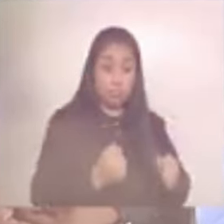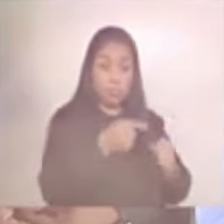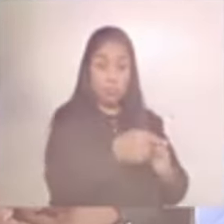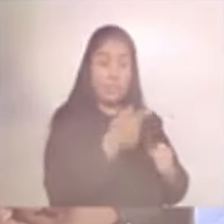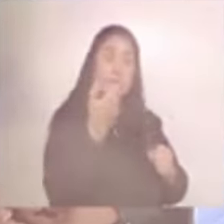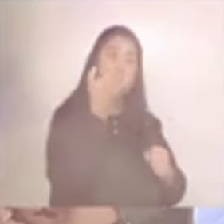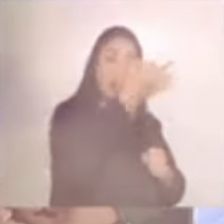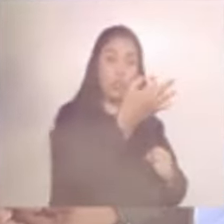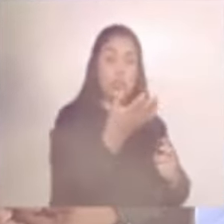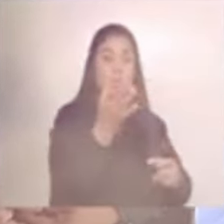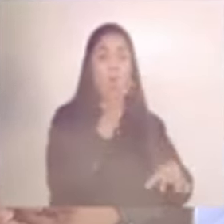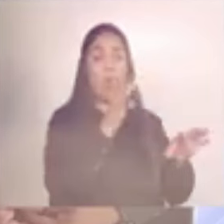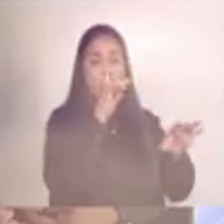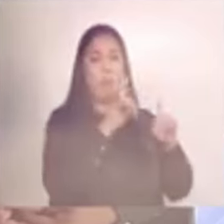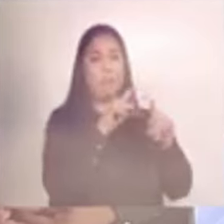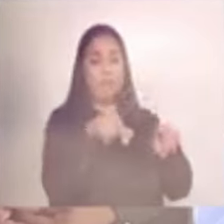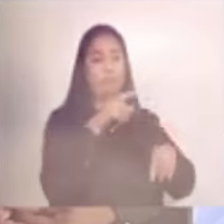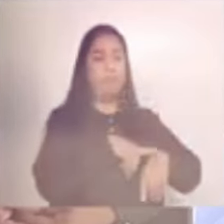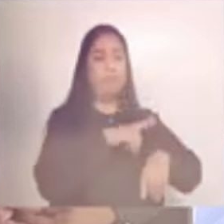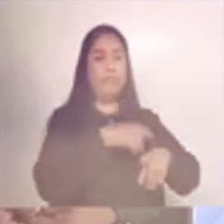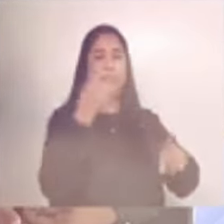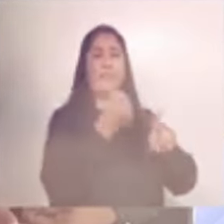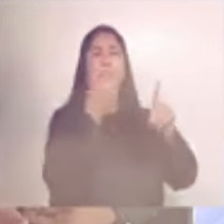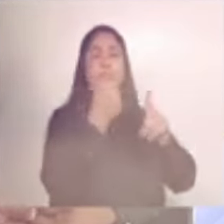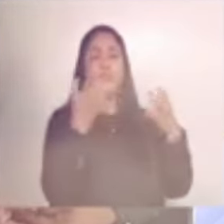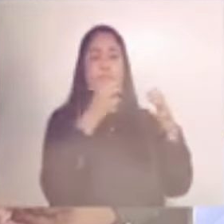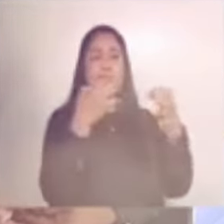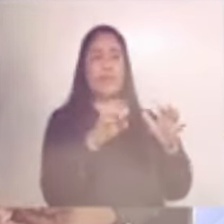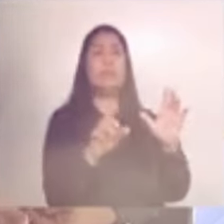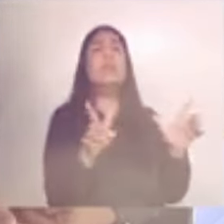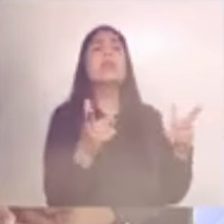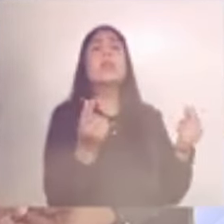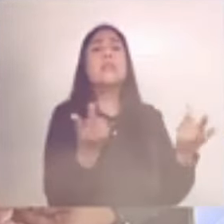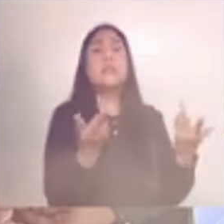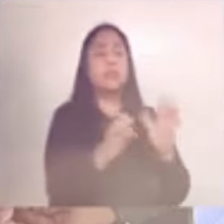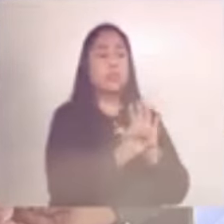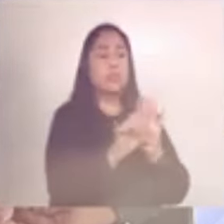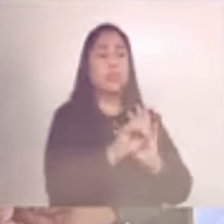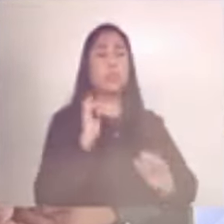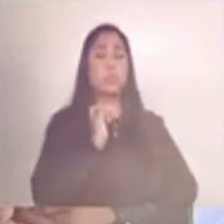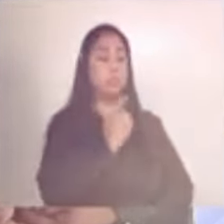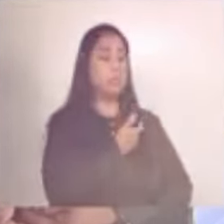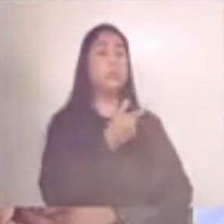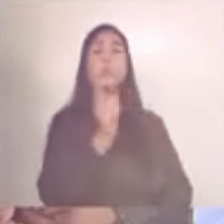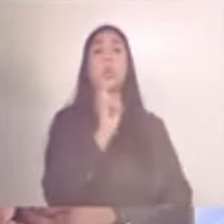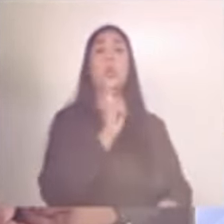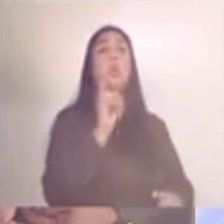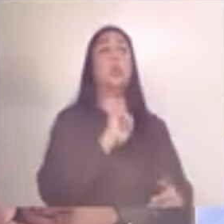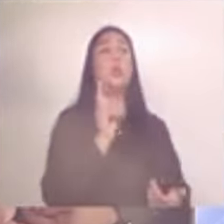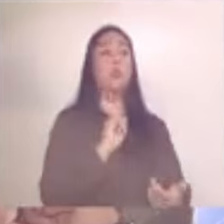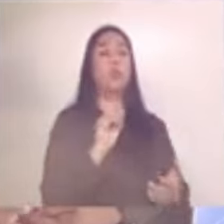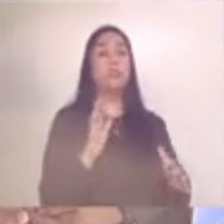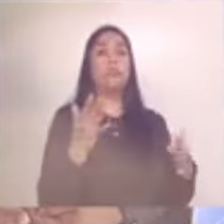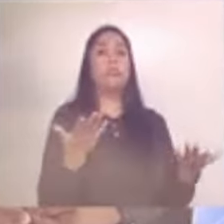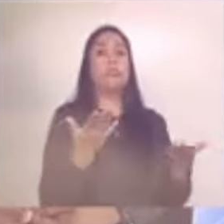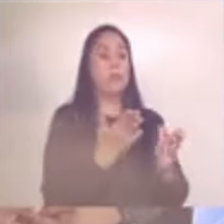en cuenta también lo del estado de calamidad, ¿qué va a pasar si el Congreso de la República da una respuesta negativa a lo mismo? ¿Cuál es el